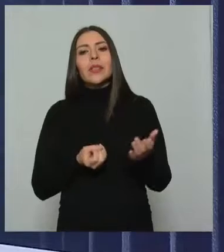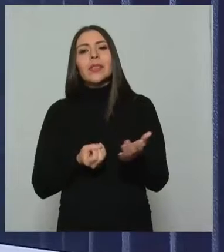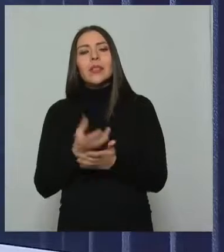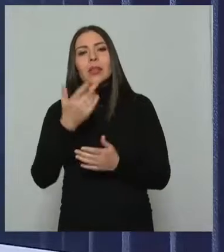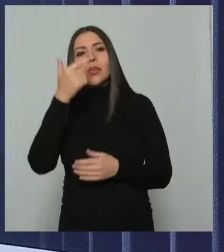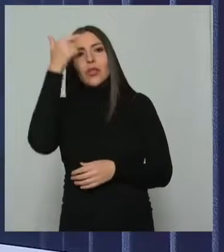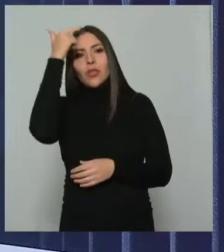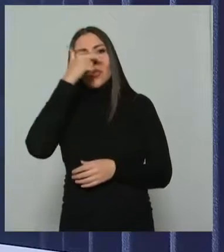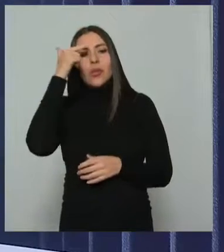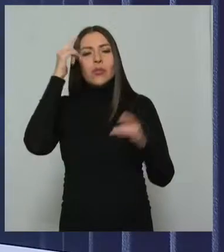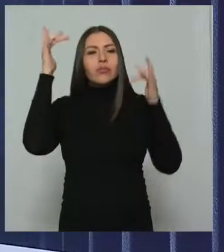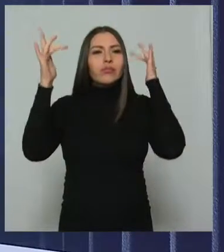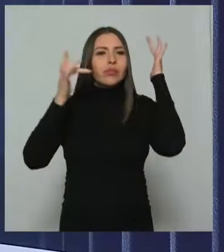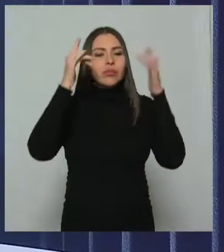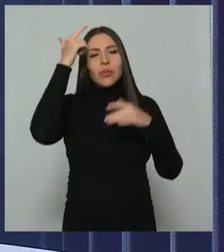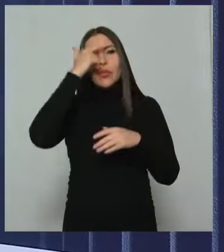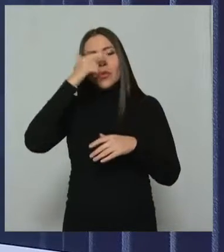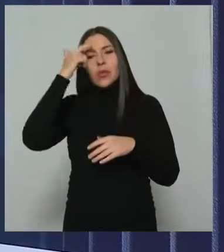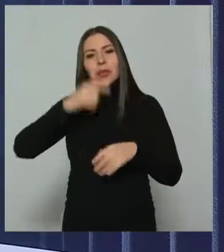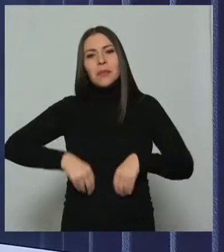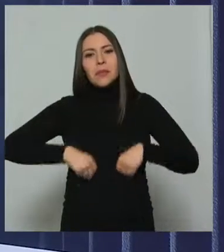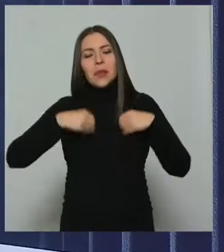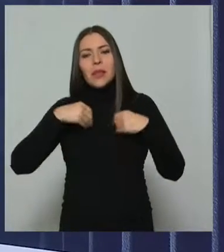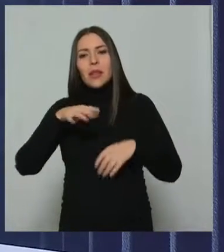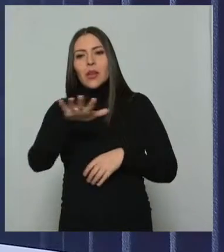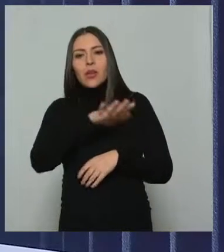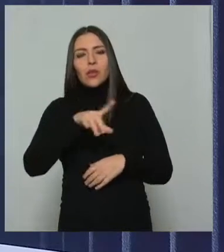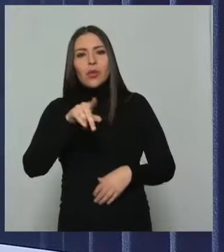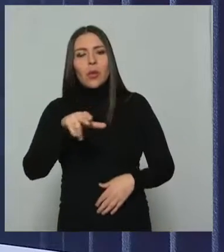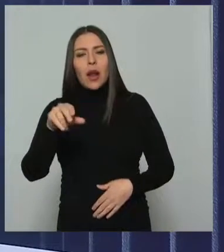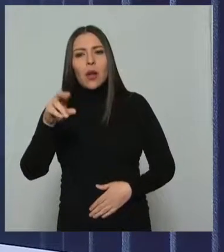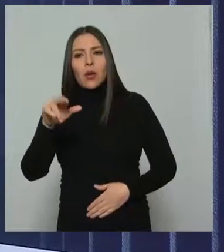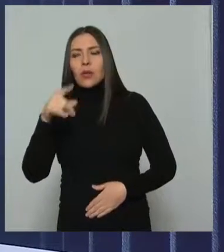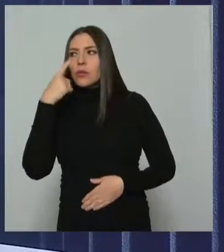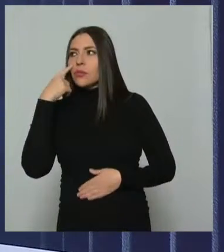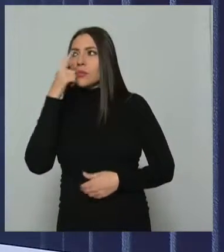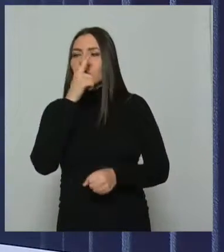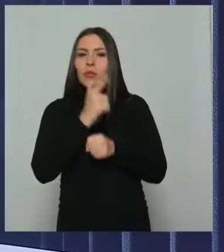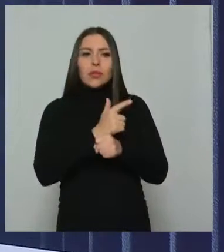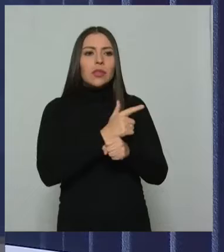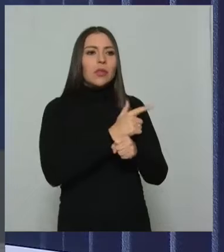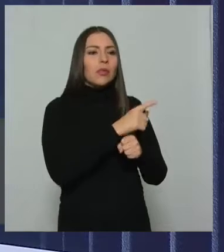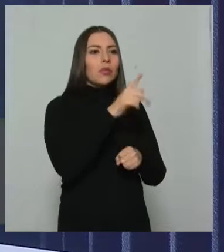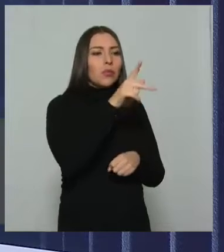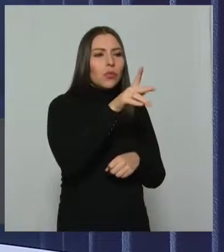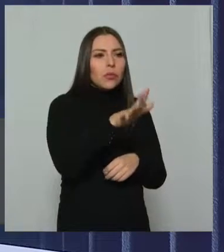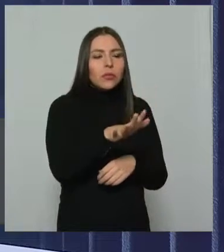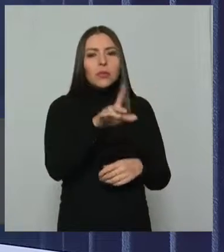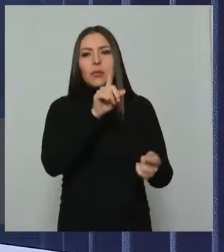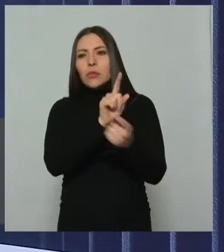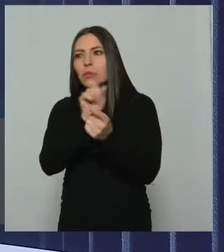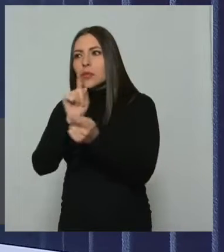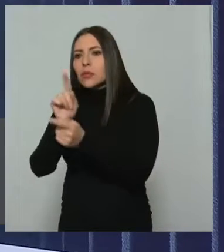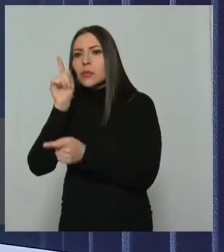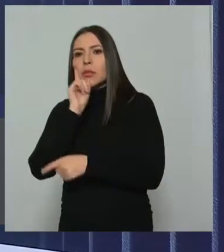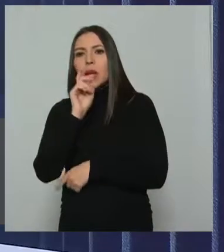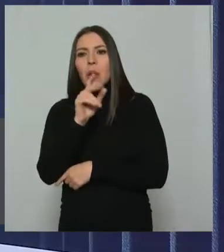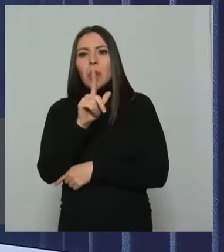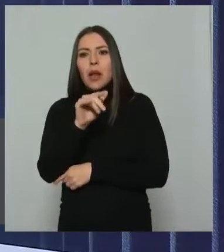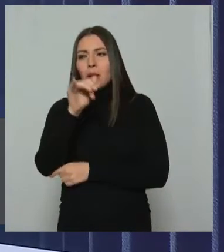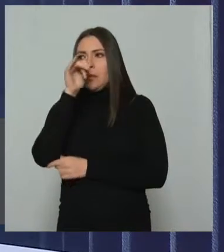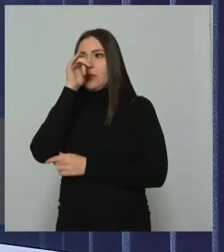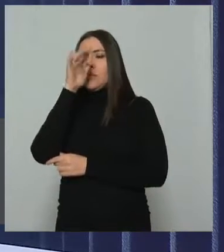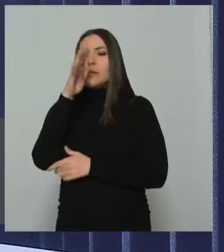homosexuales, prostitutas, policías y otras personas. Eulalia, defraudada, le reclama y esto va a desencadenar un